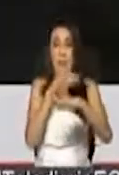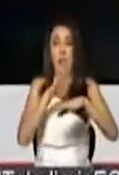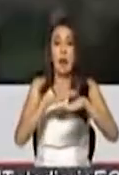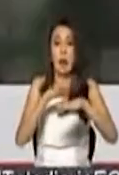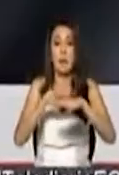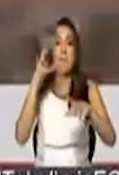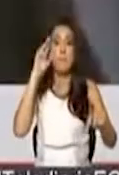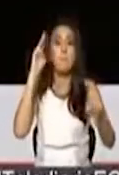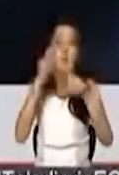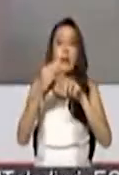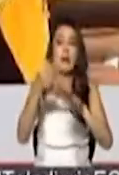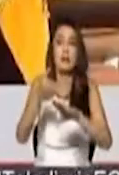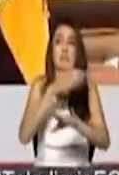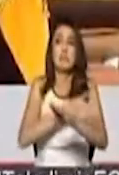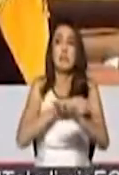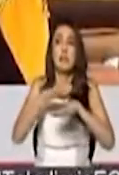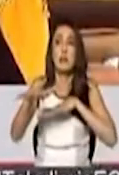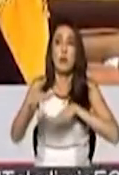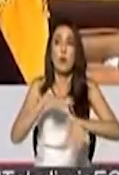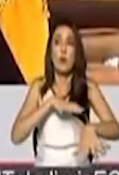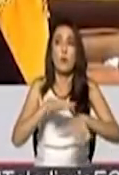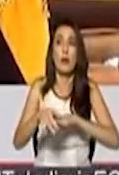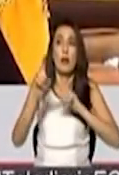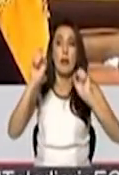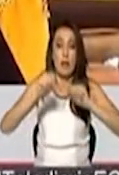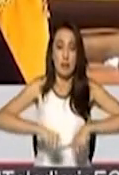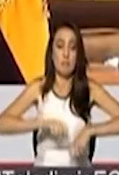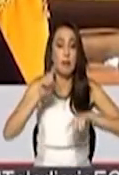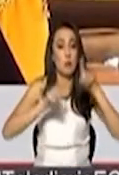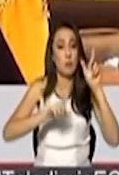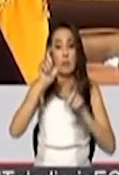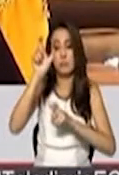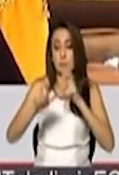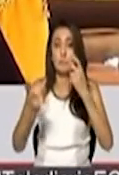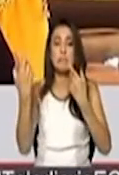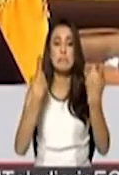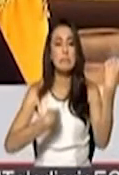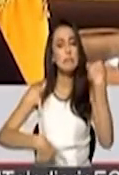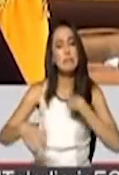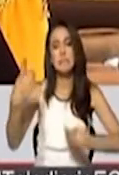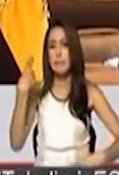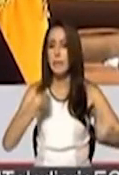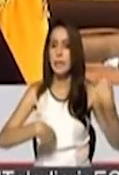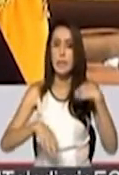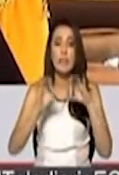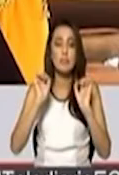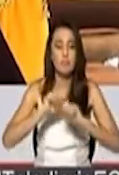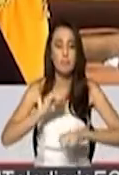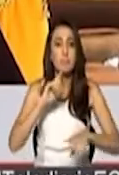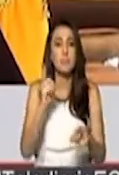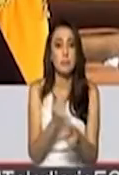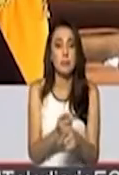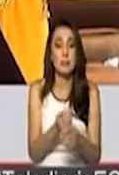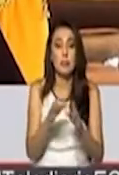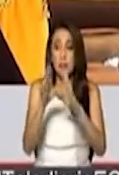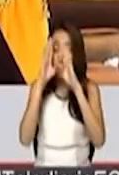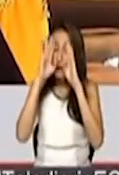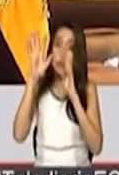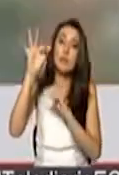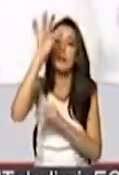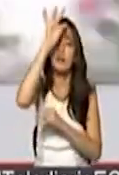que paralicen las actividades? Entiendo que sí hay personas heridas y estas han sido trasladadas a centros de salud o atendidas en las mismas